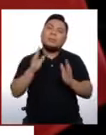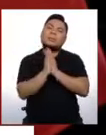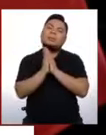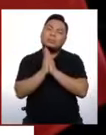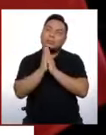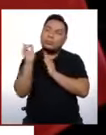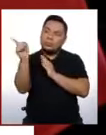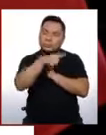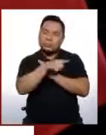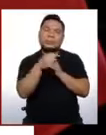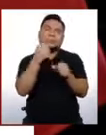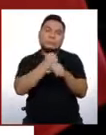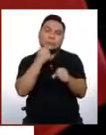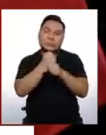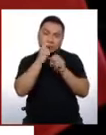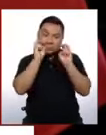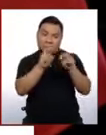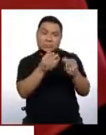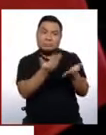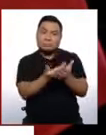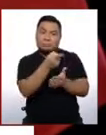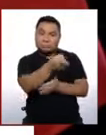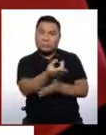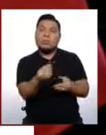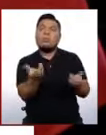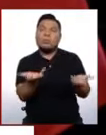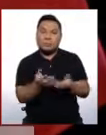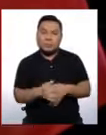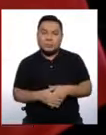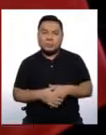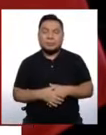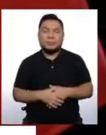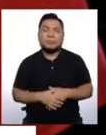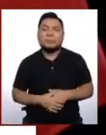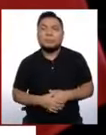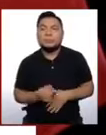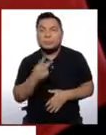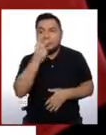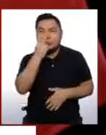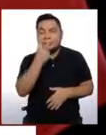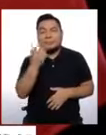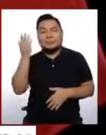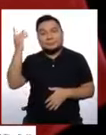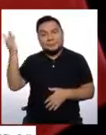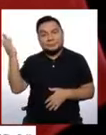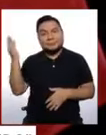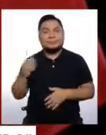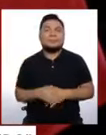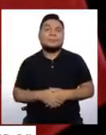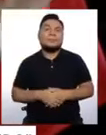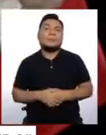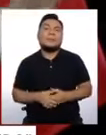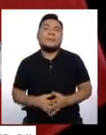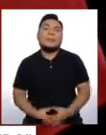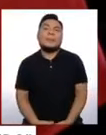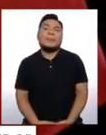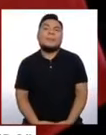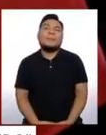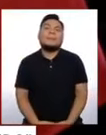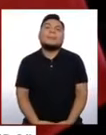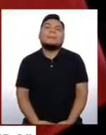lo propio para que vean los resultados que tenemos y mire aquí tenemos